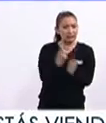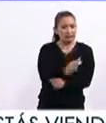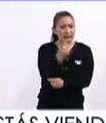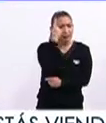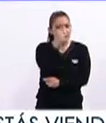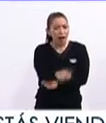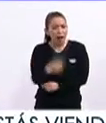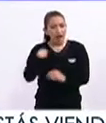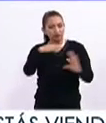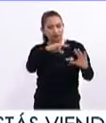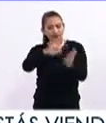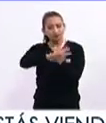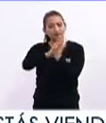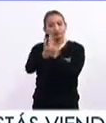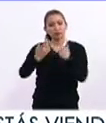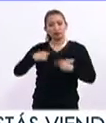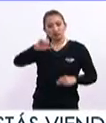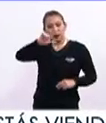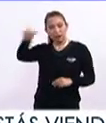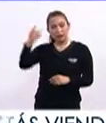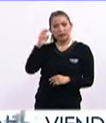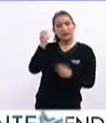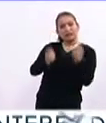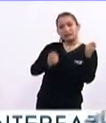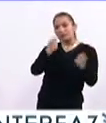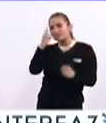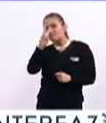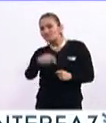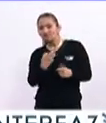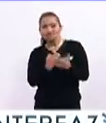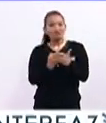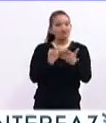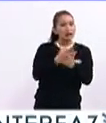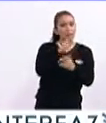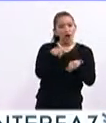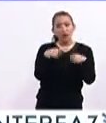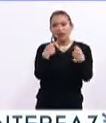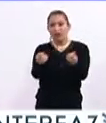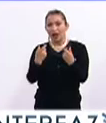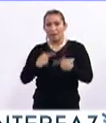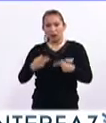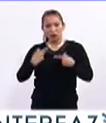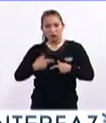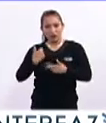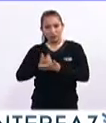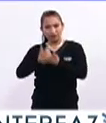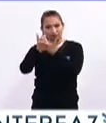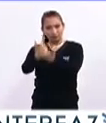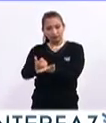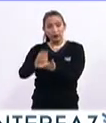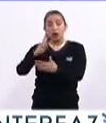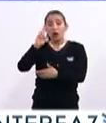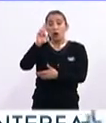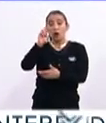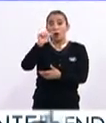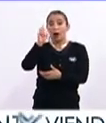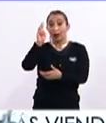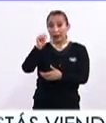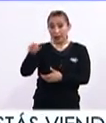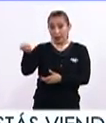para formar profesionales críticos de su realidad, para ofrecer mejores alternativas a la sociedad. La Universidad